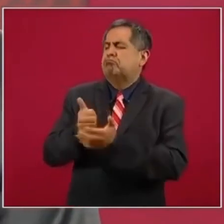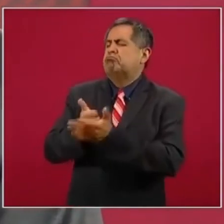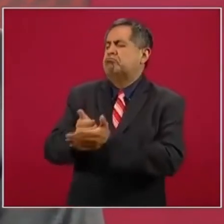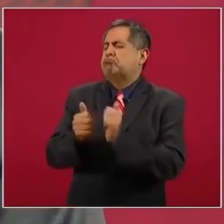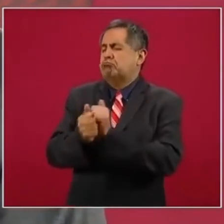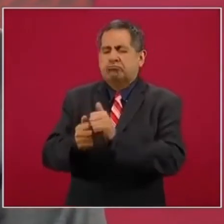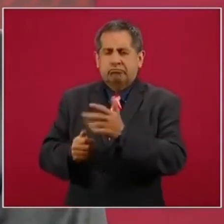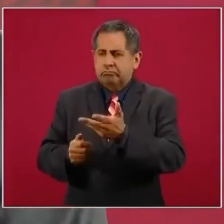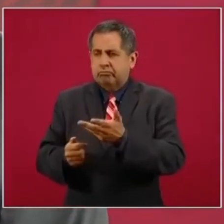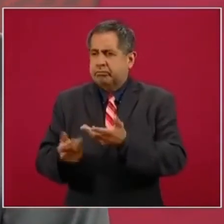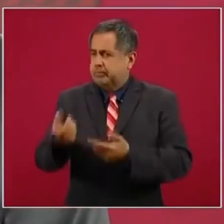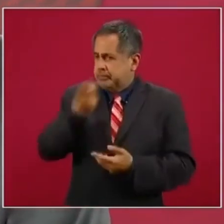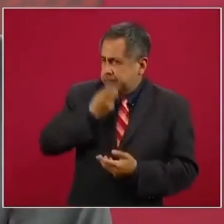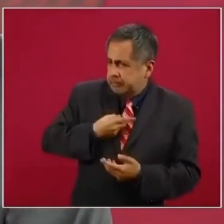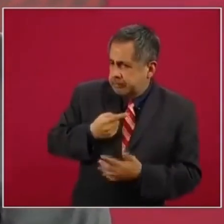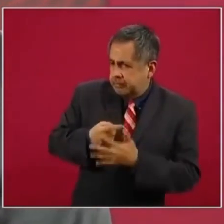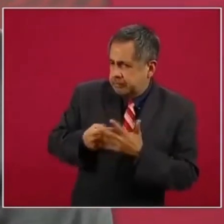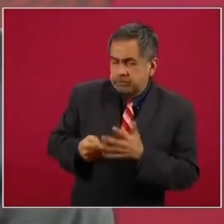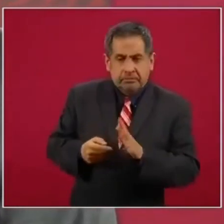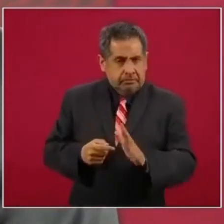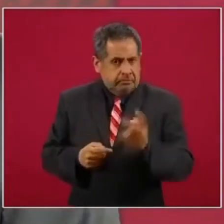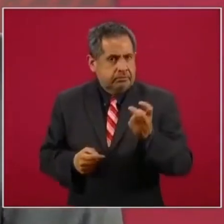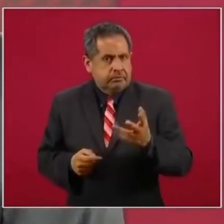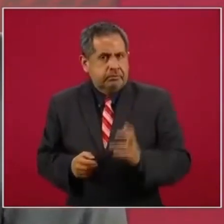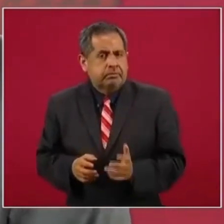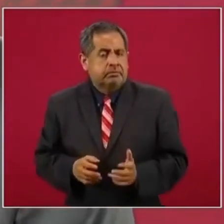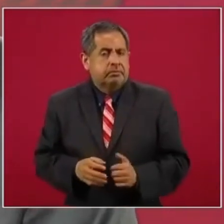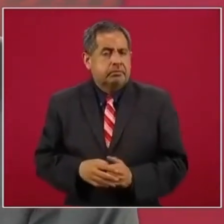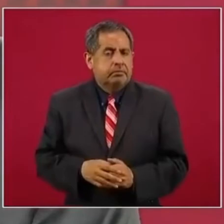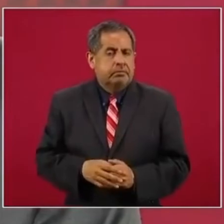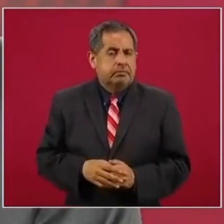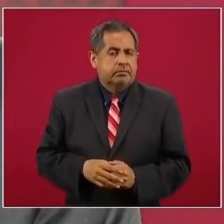dicen, no